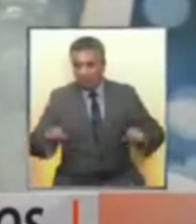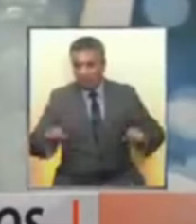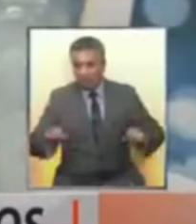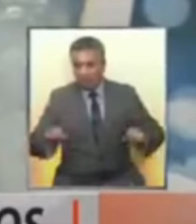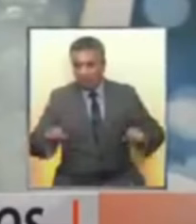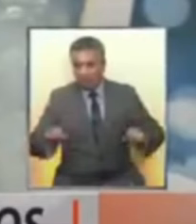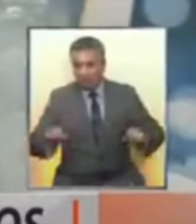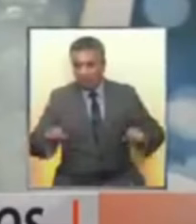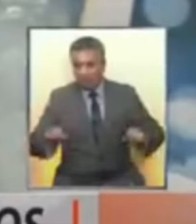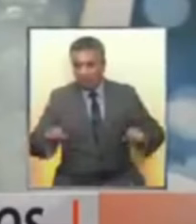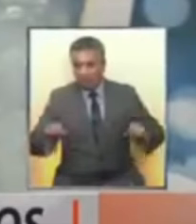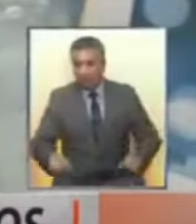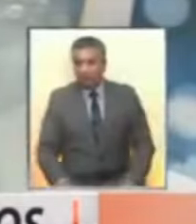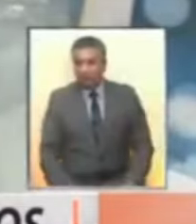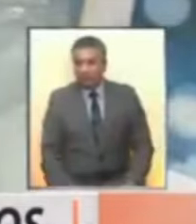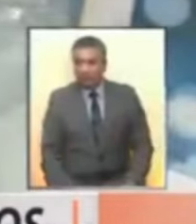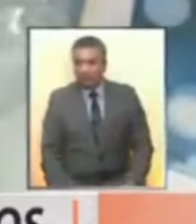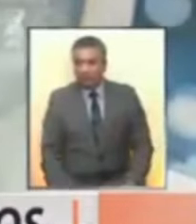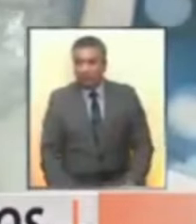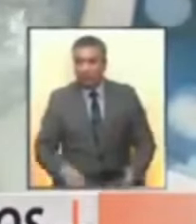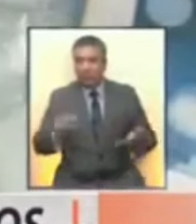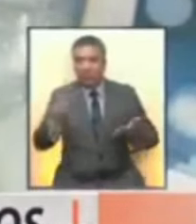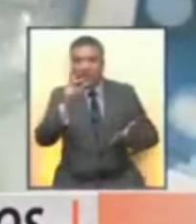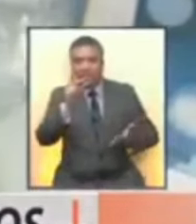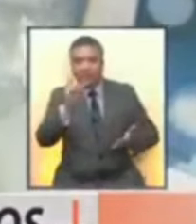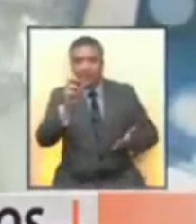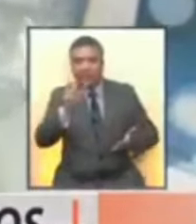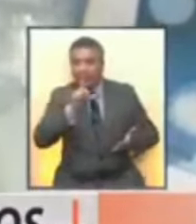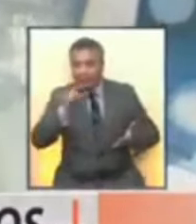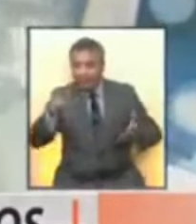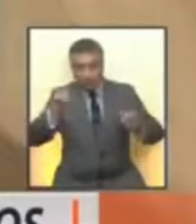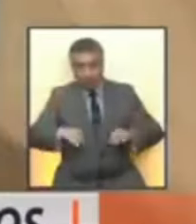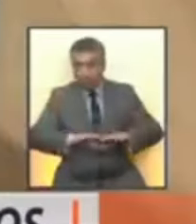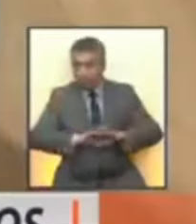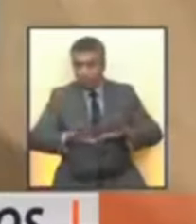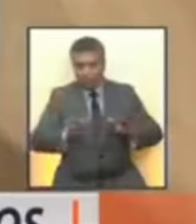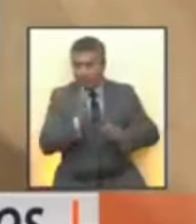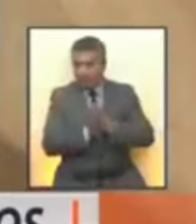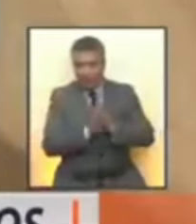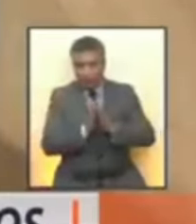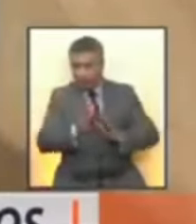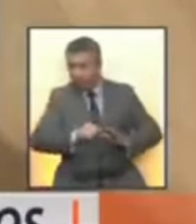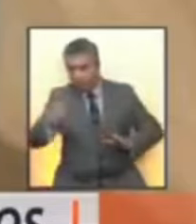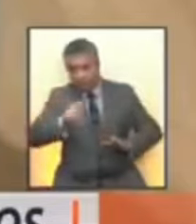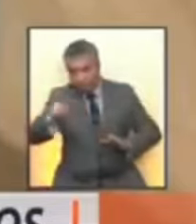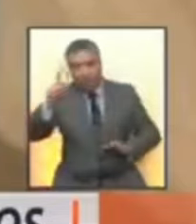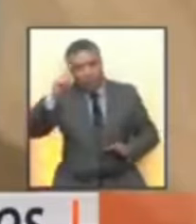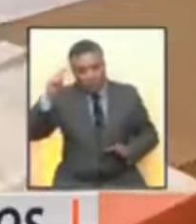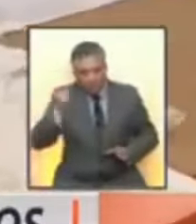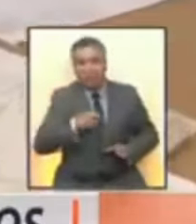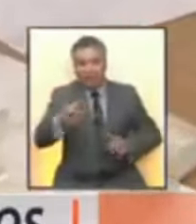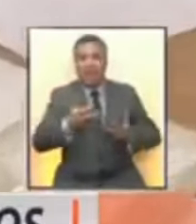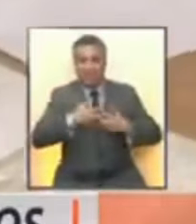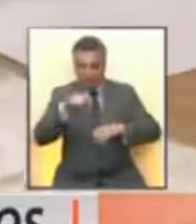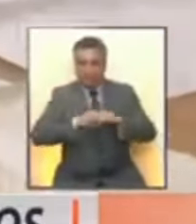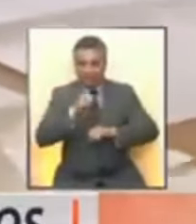tengo que ver espuma, mucha espuma, si no, para mí no está lavando. Al instante y práctico de trasladar. Son todas ideas de la empresa que fundó este hombre y